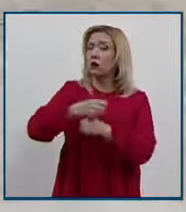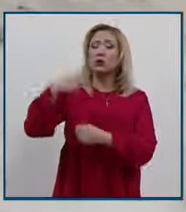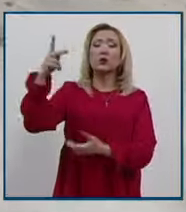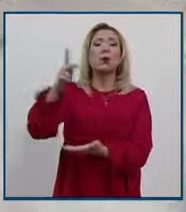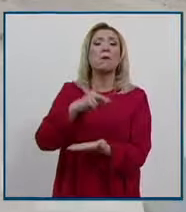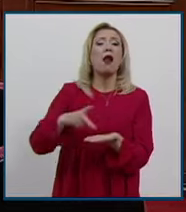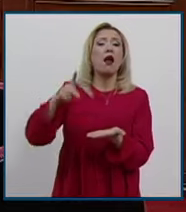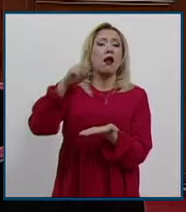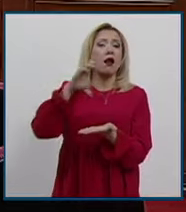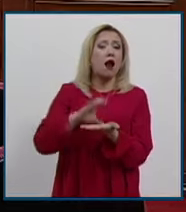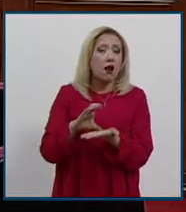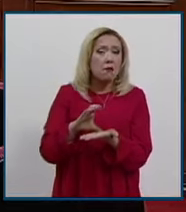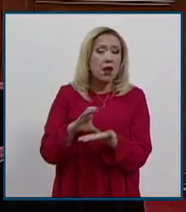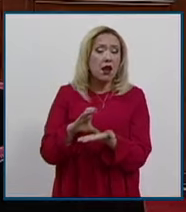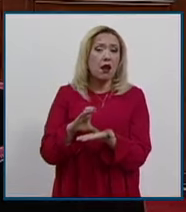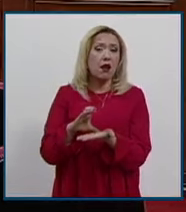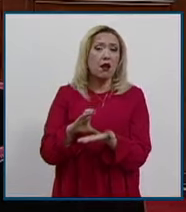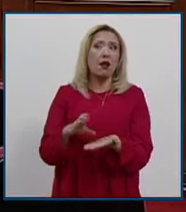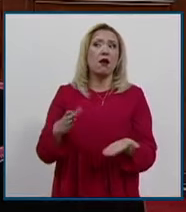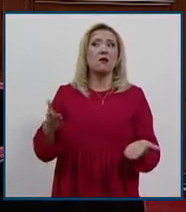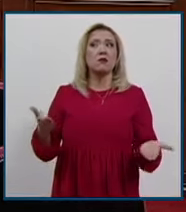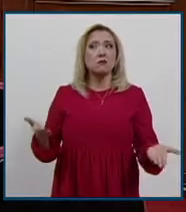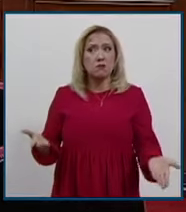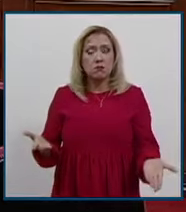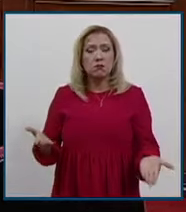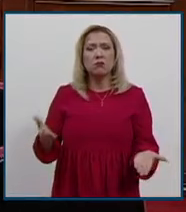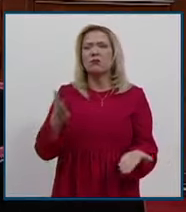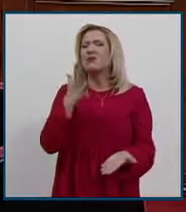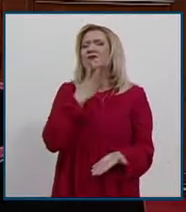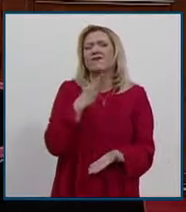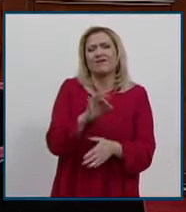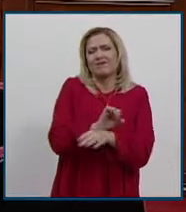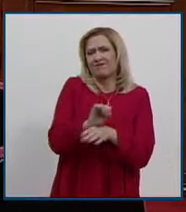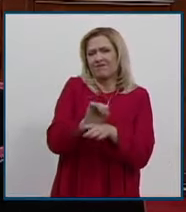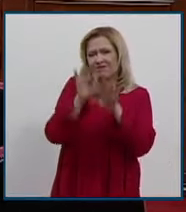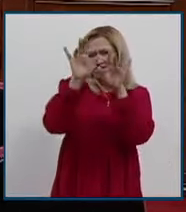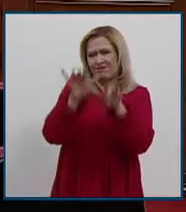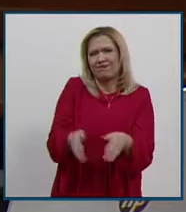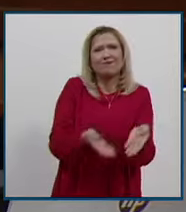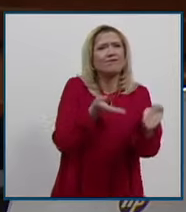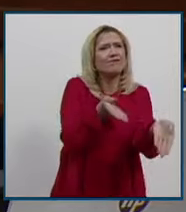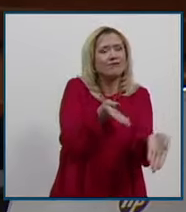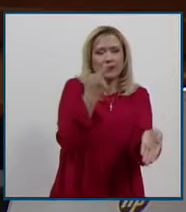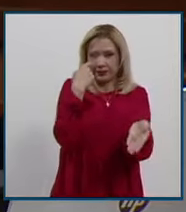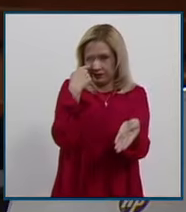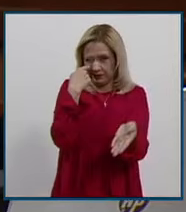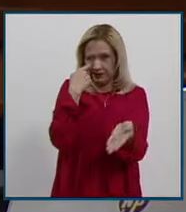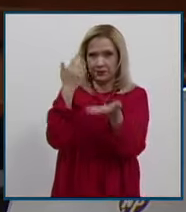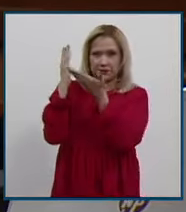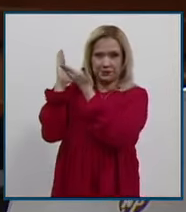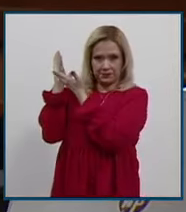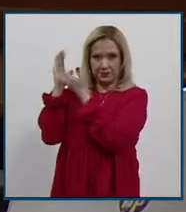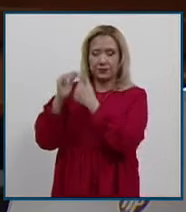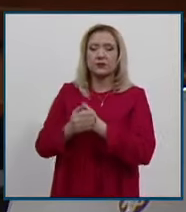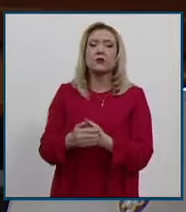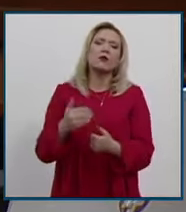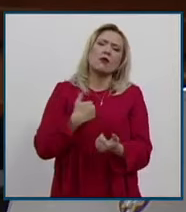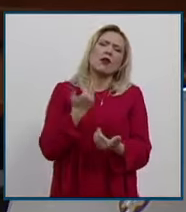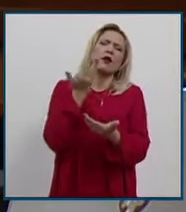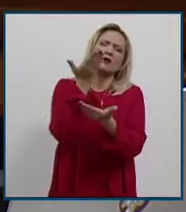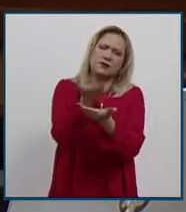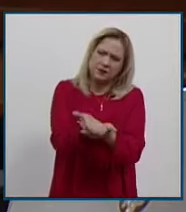Carmen la solicitud de información es muy sencilla Aparentemente y dice así Solicito se me